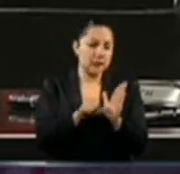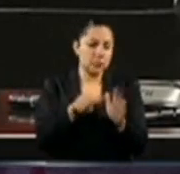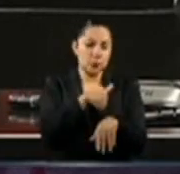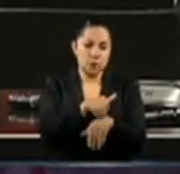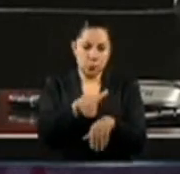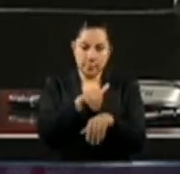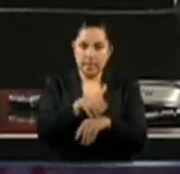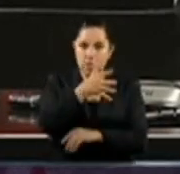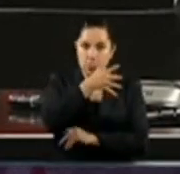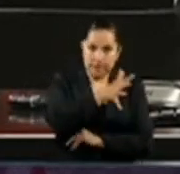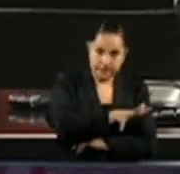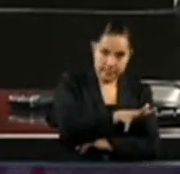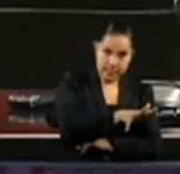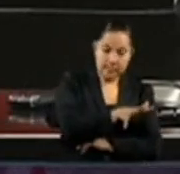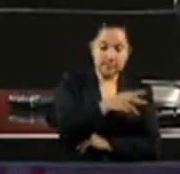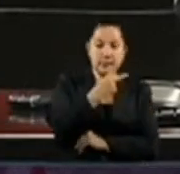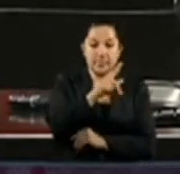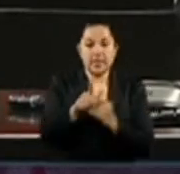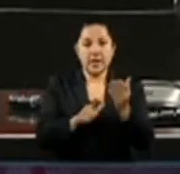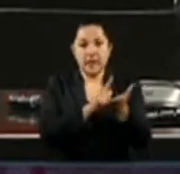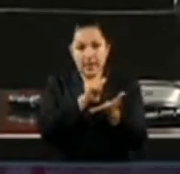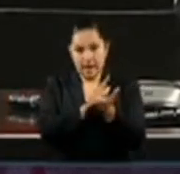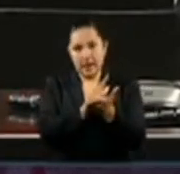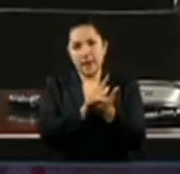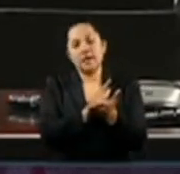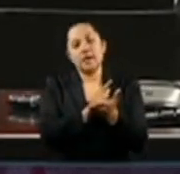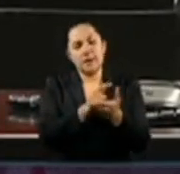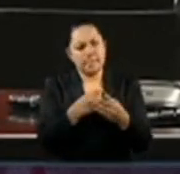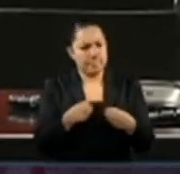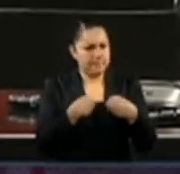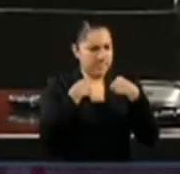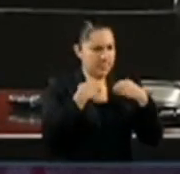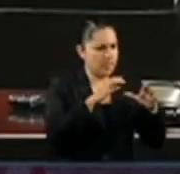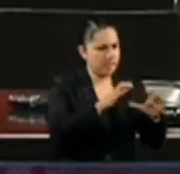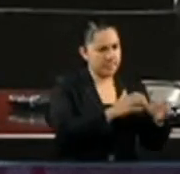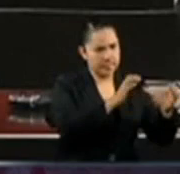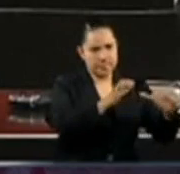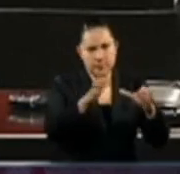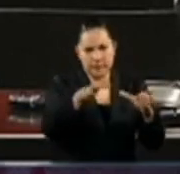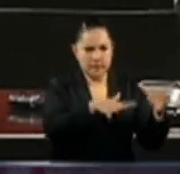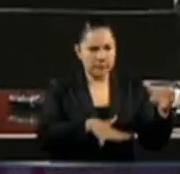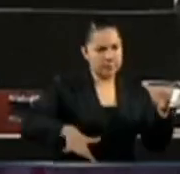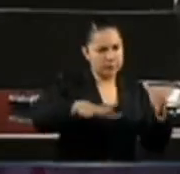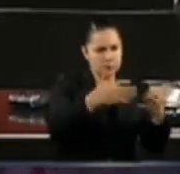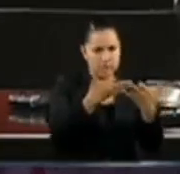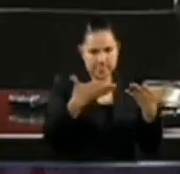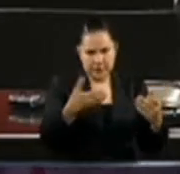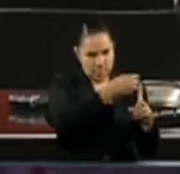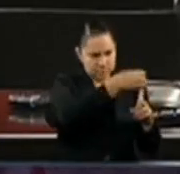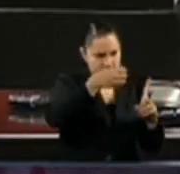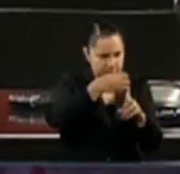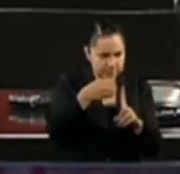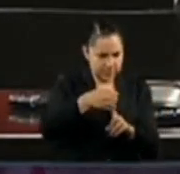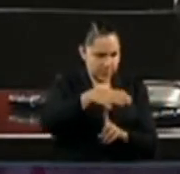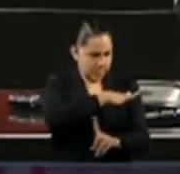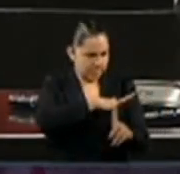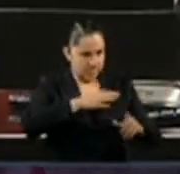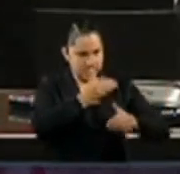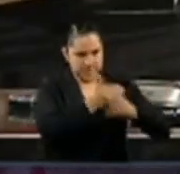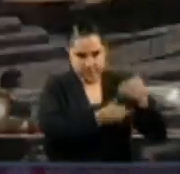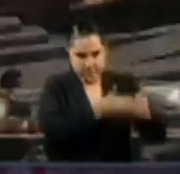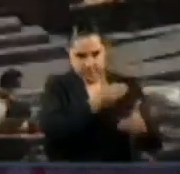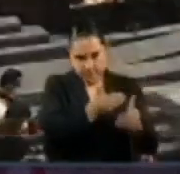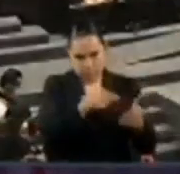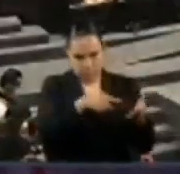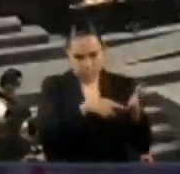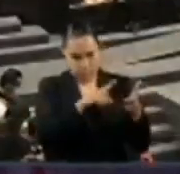décimo de la Ley General de Asentamientos Urbanos, Ordenamiento Territorial y Desarrollo Urbano. Adelante,